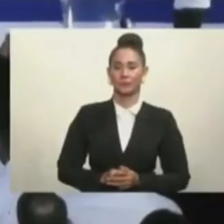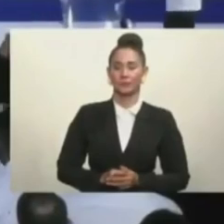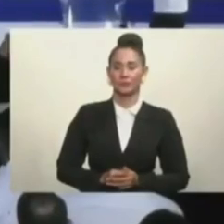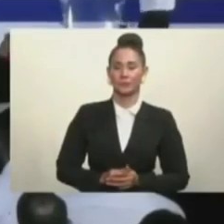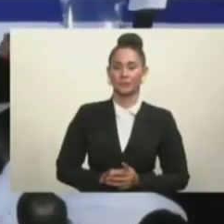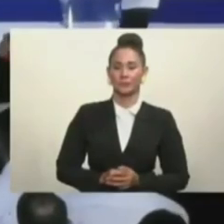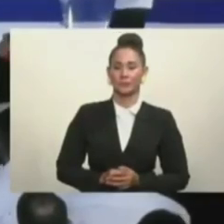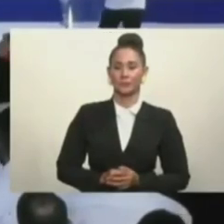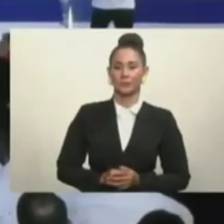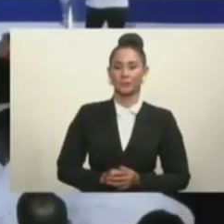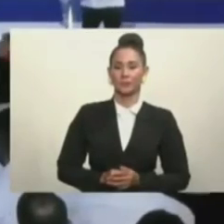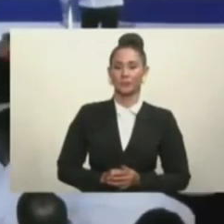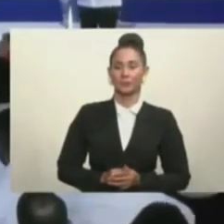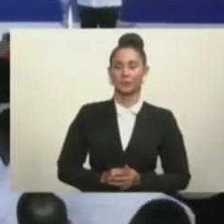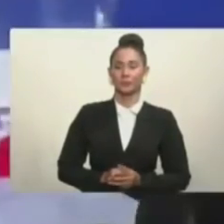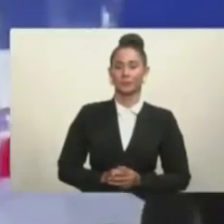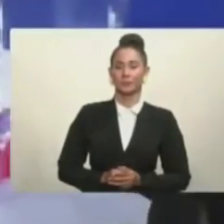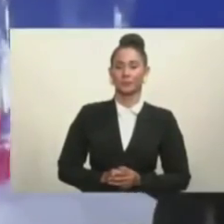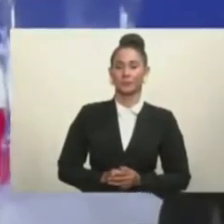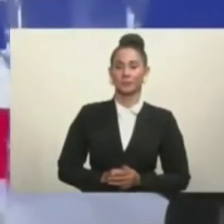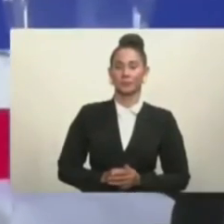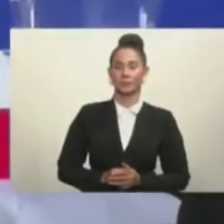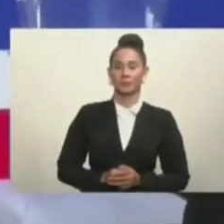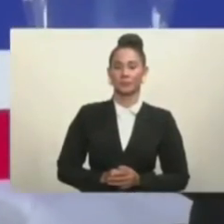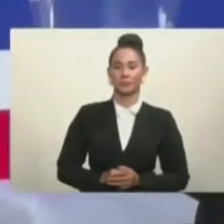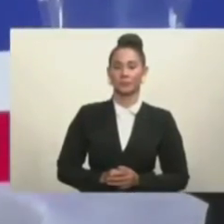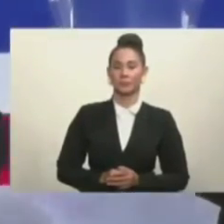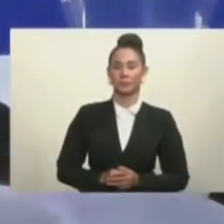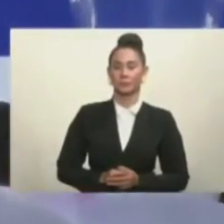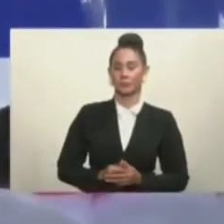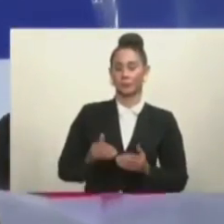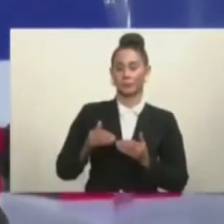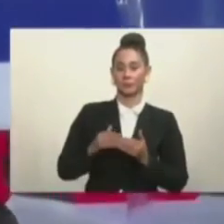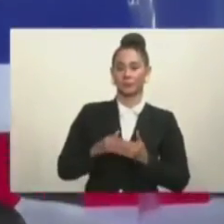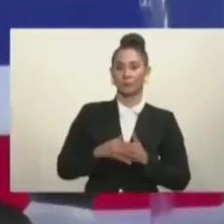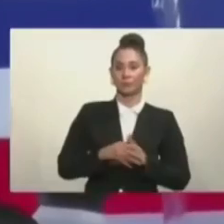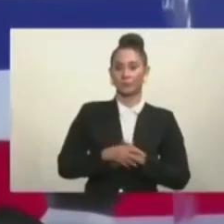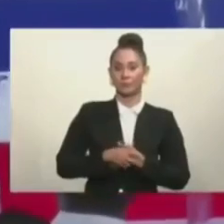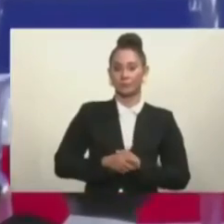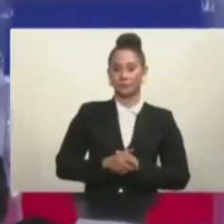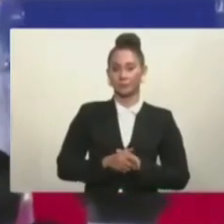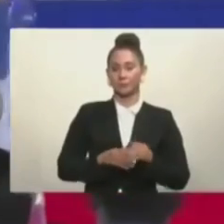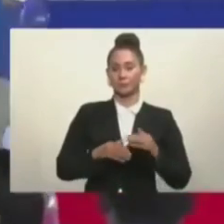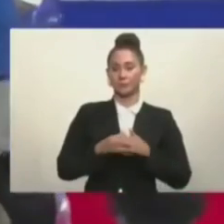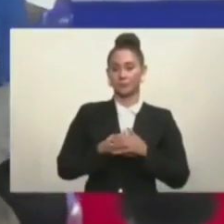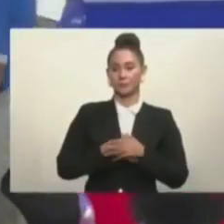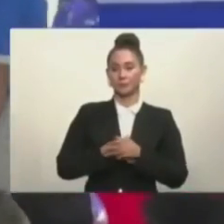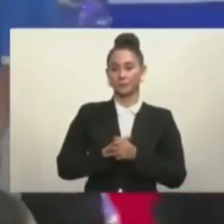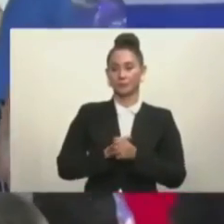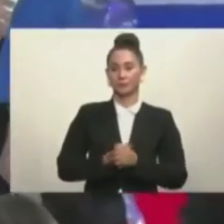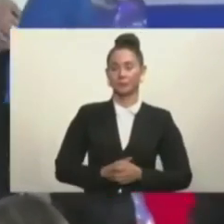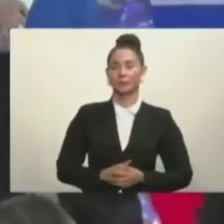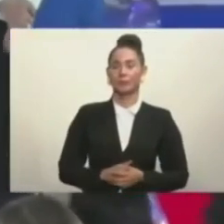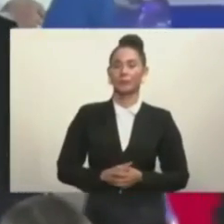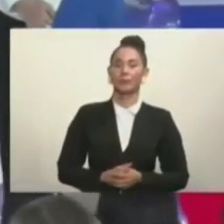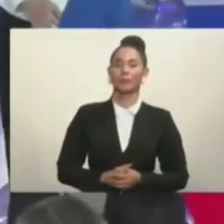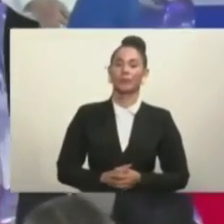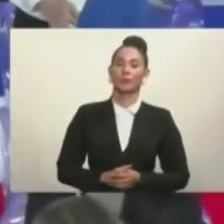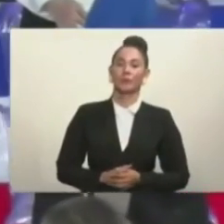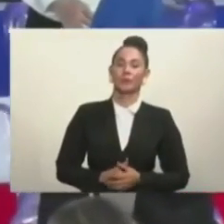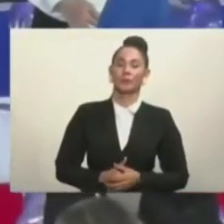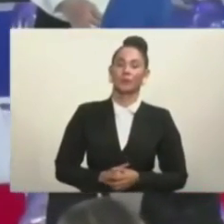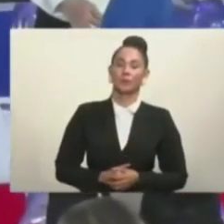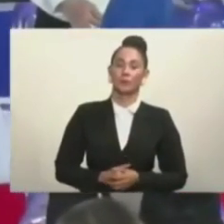elaboración y el cierre va a ser también bastante bonito el cine se va a ser bonito colorín